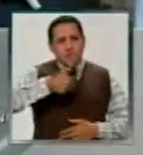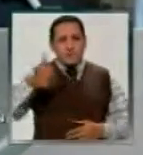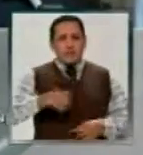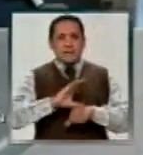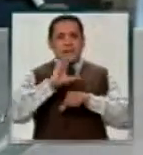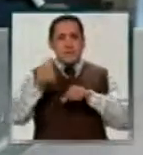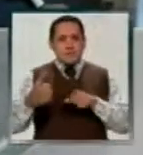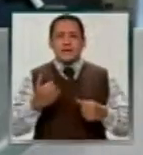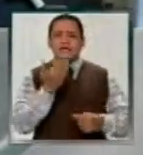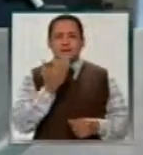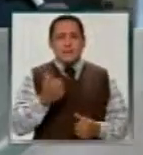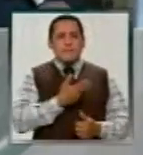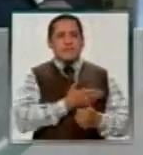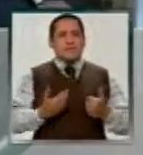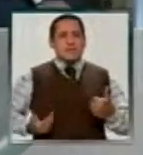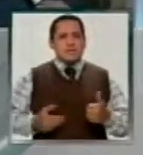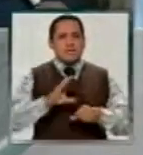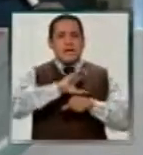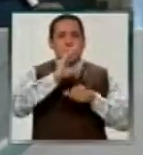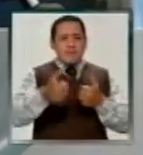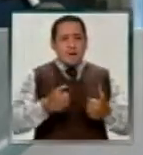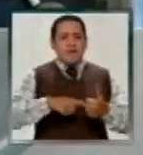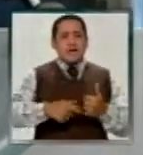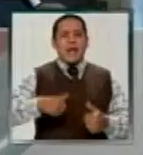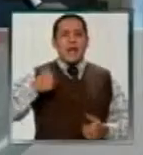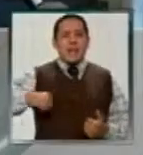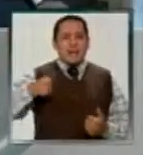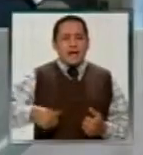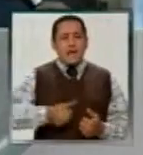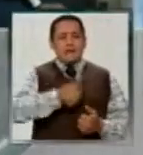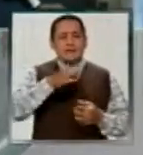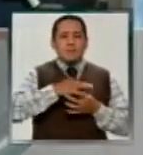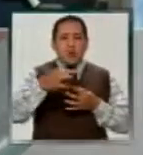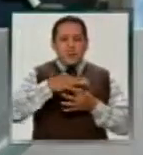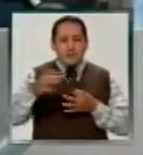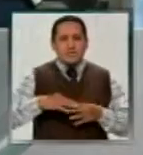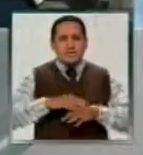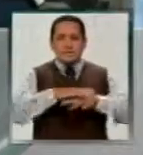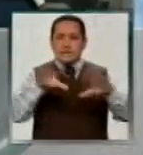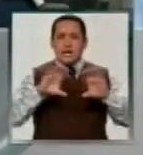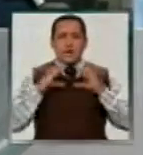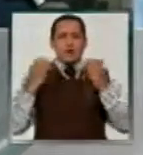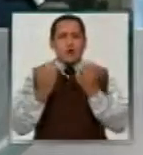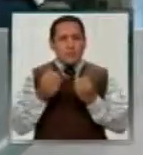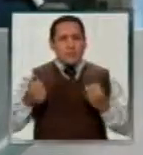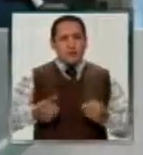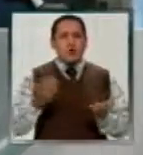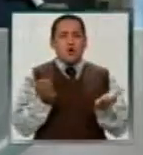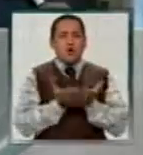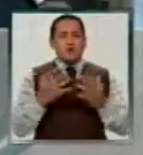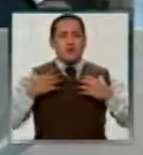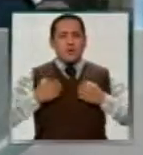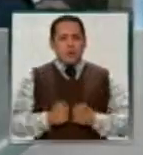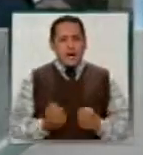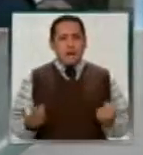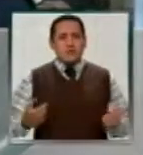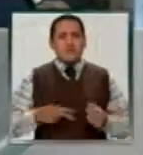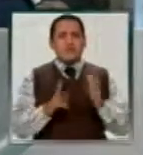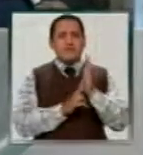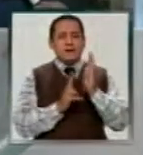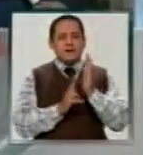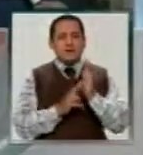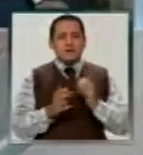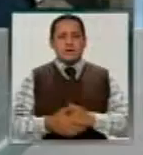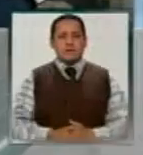cajamarca han estado el presidente regional alcaldes provinciales alcaldes distritales cámara de comercio colegio de abogados el defensor del